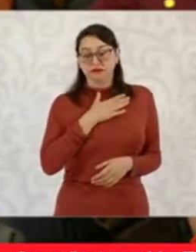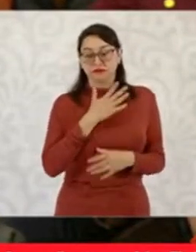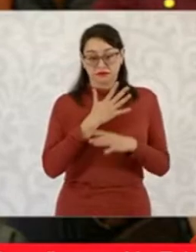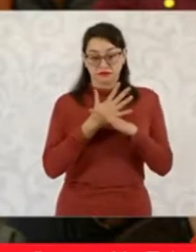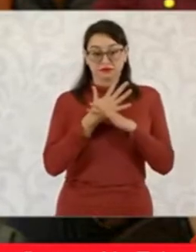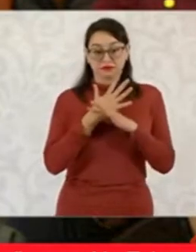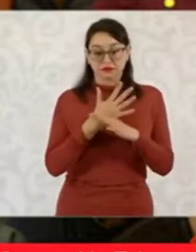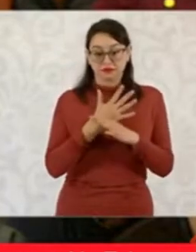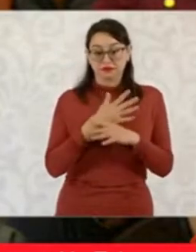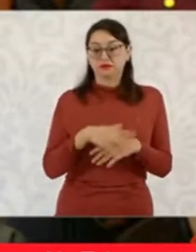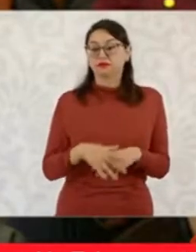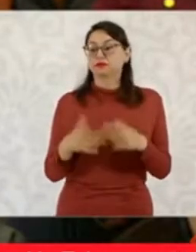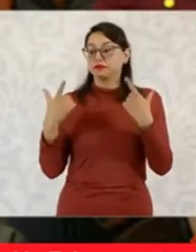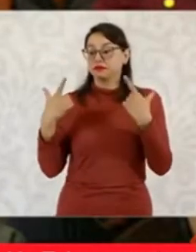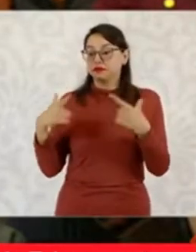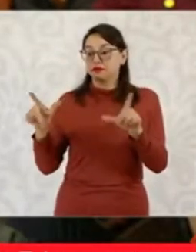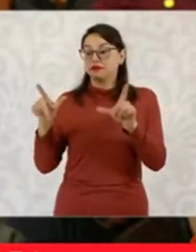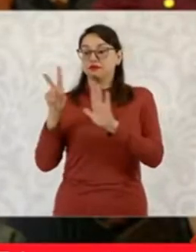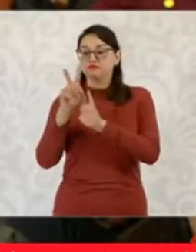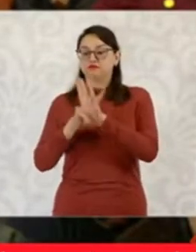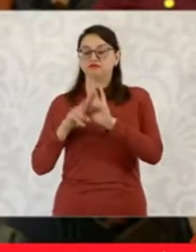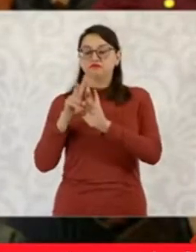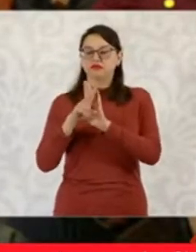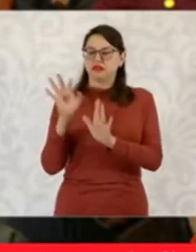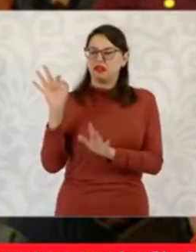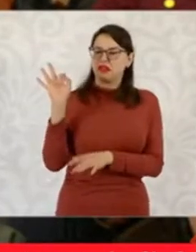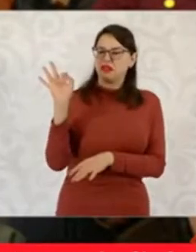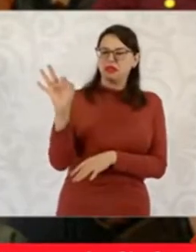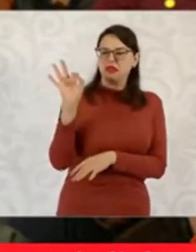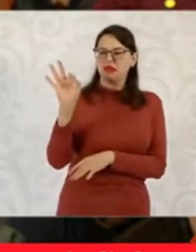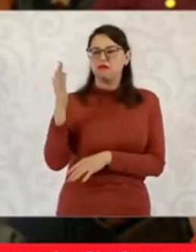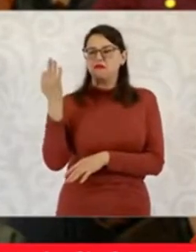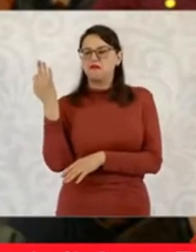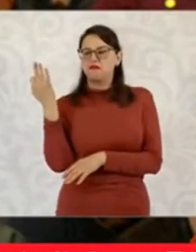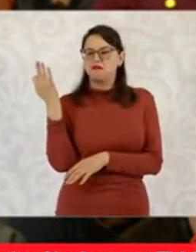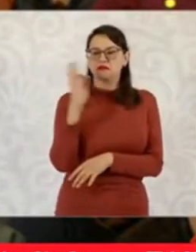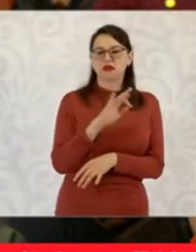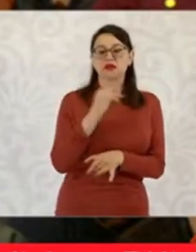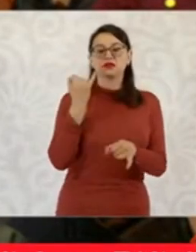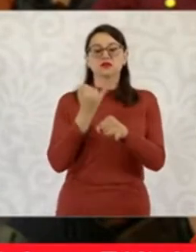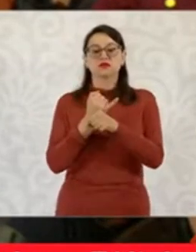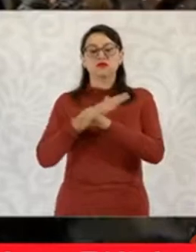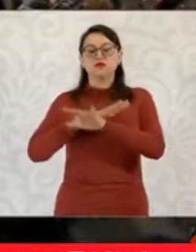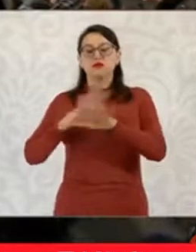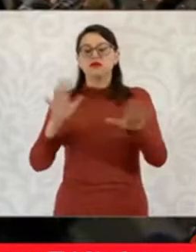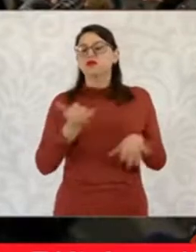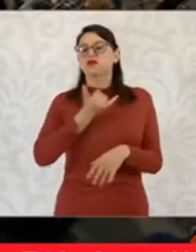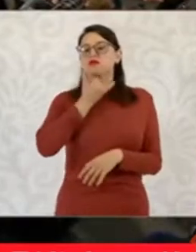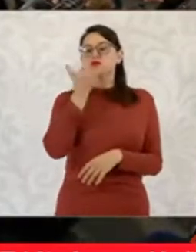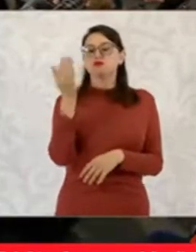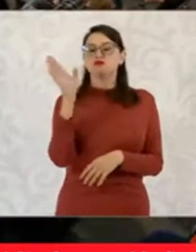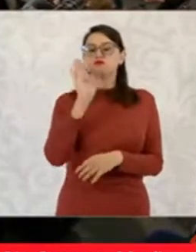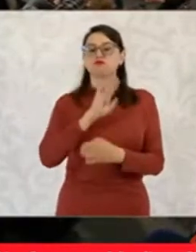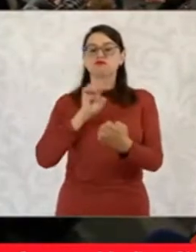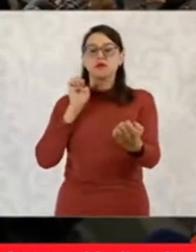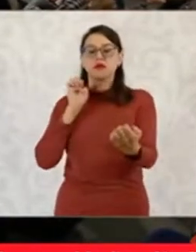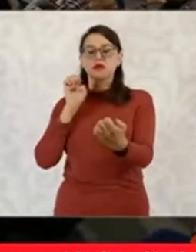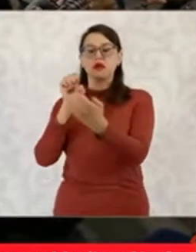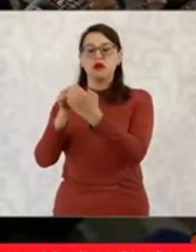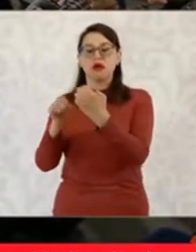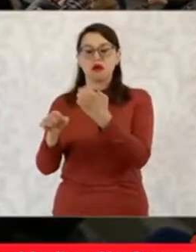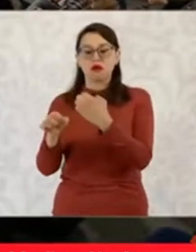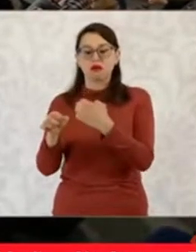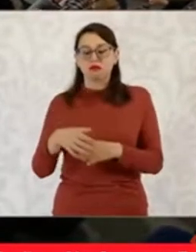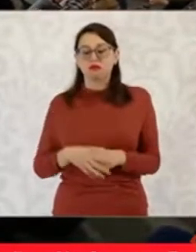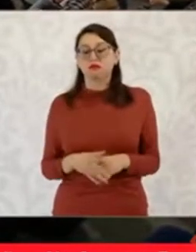servidor, está emitiendo información tendenciosa y falsa, crea desinformación. Cuando él asistió al lugar, el